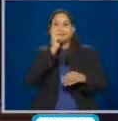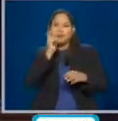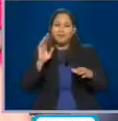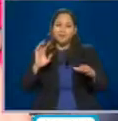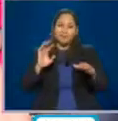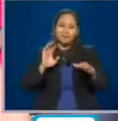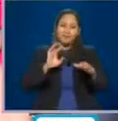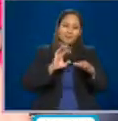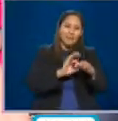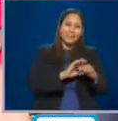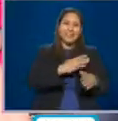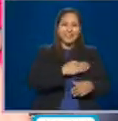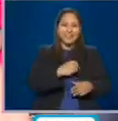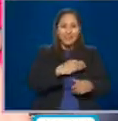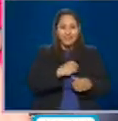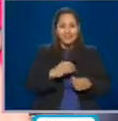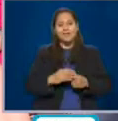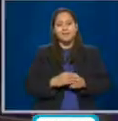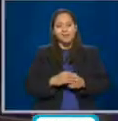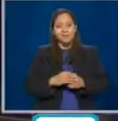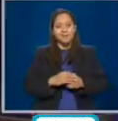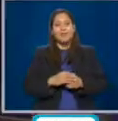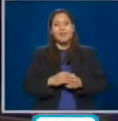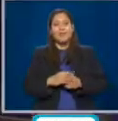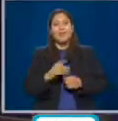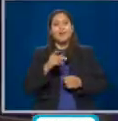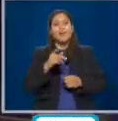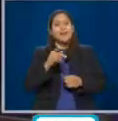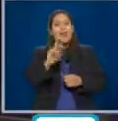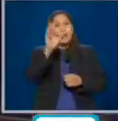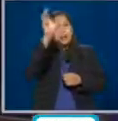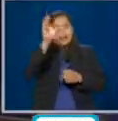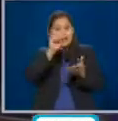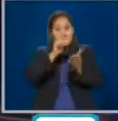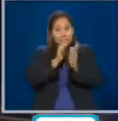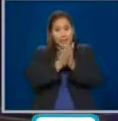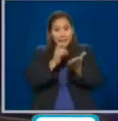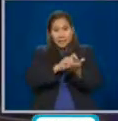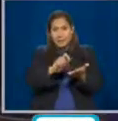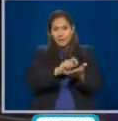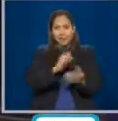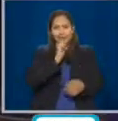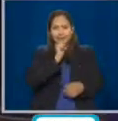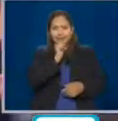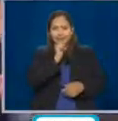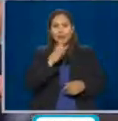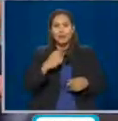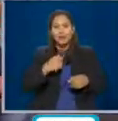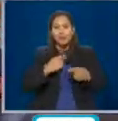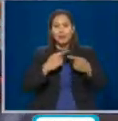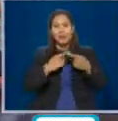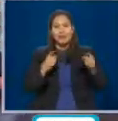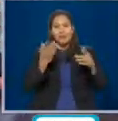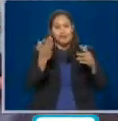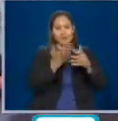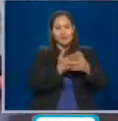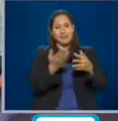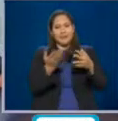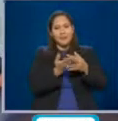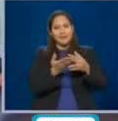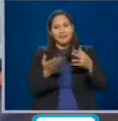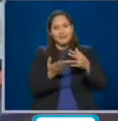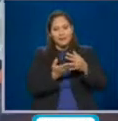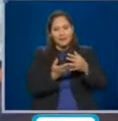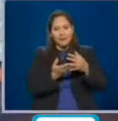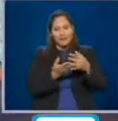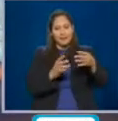ahí, yo no lo van a encontrar en la literatura, pero yo he logrado como diferenciar, hacer divisiones para finalmente